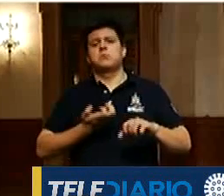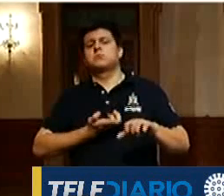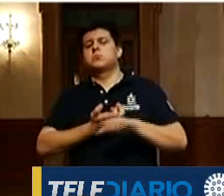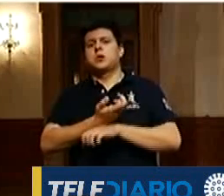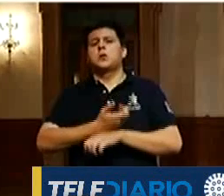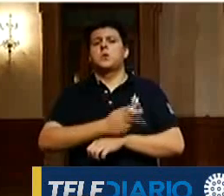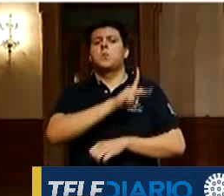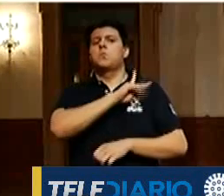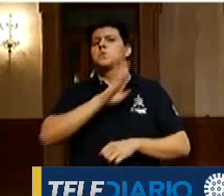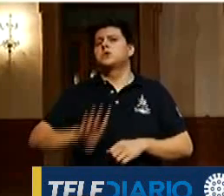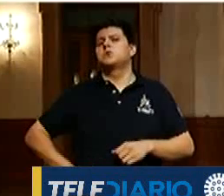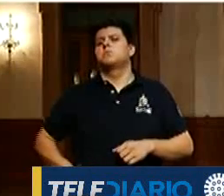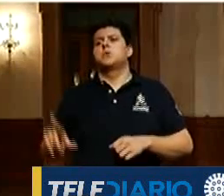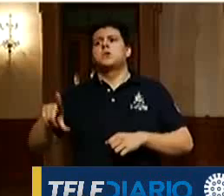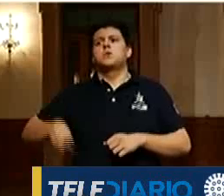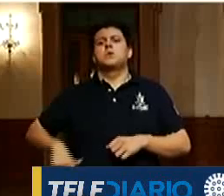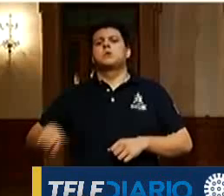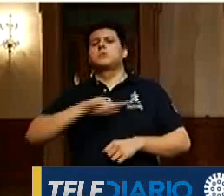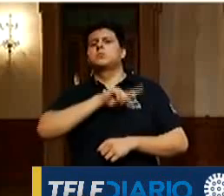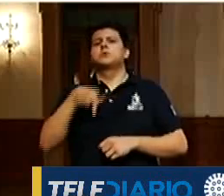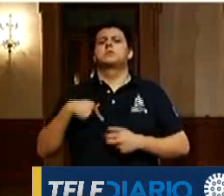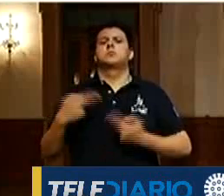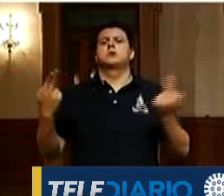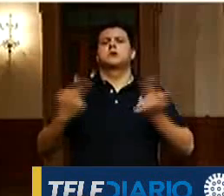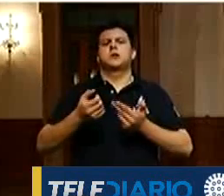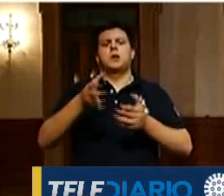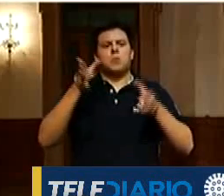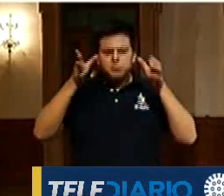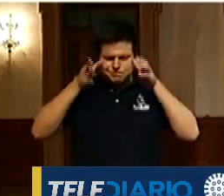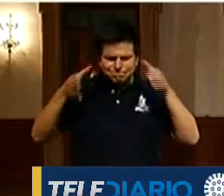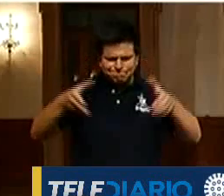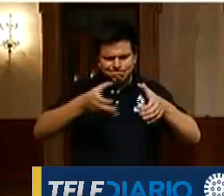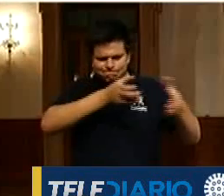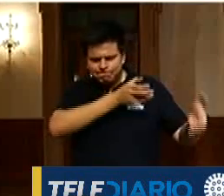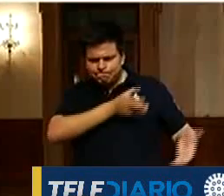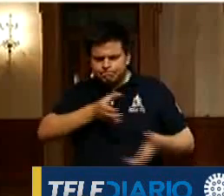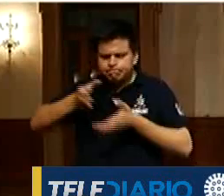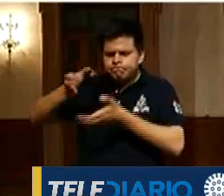Necesitamos una partida exclusiva para atender pacientes COVID.